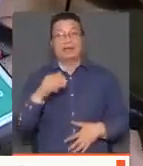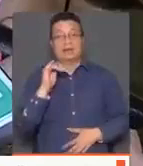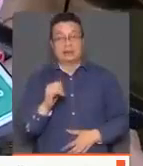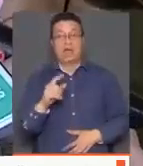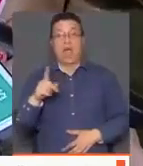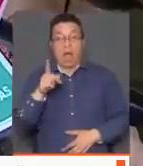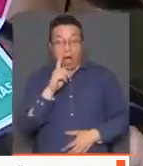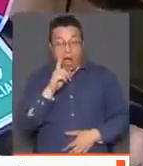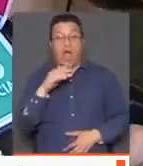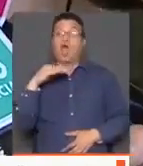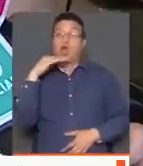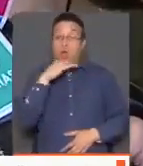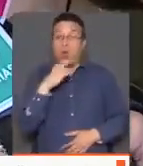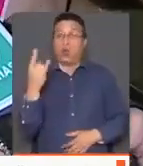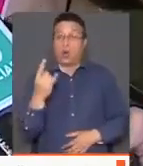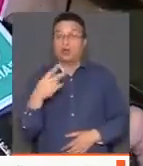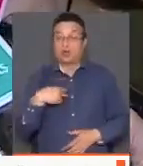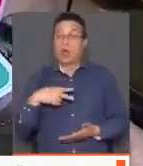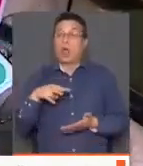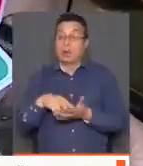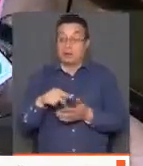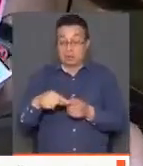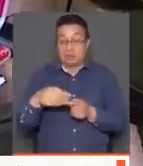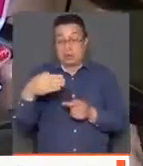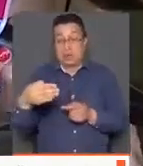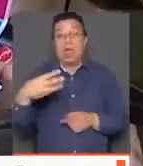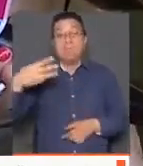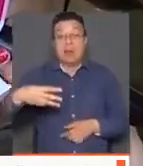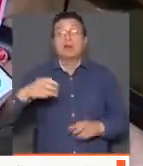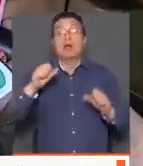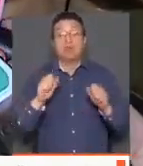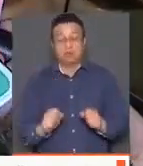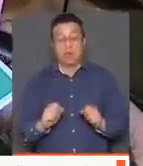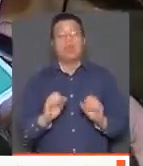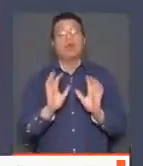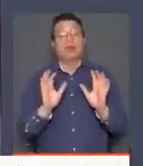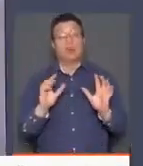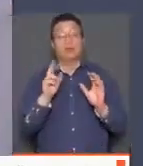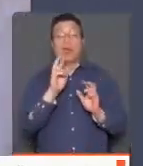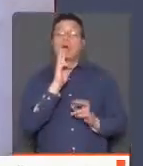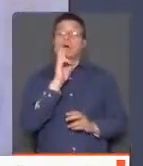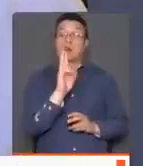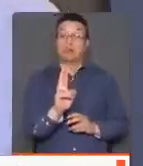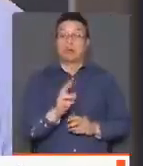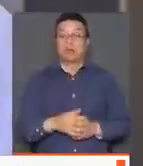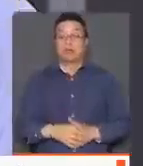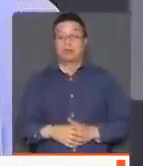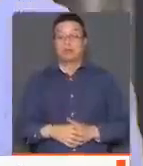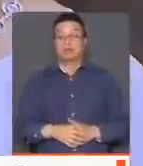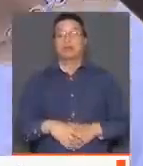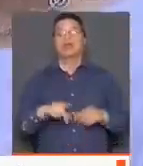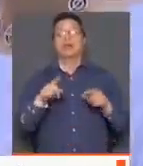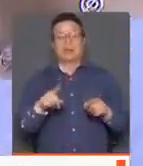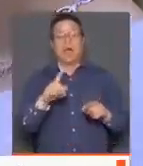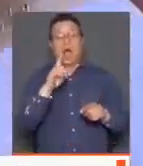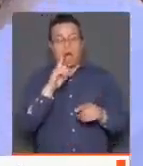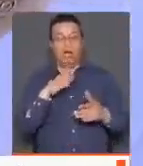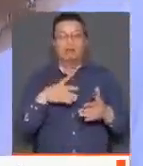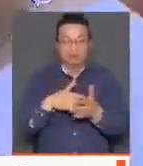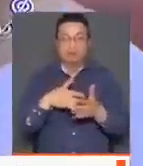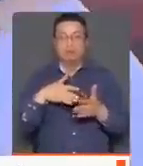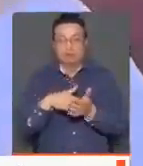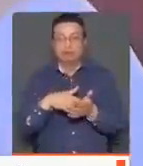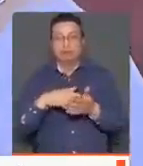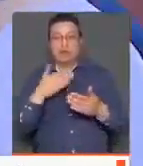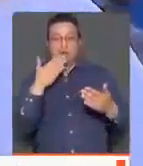una urgencia. Yo esperaría que de aquí al martes sí tengamos ya una respuesta. Pese a las entrampadas conversaciones,